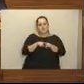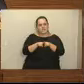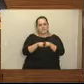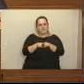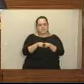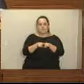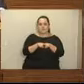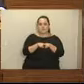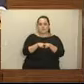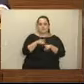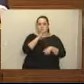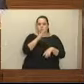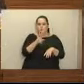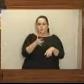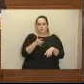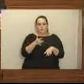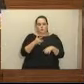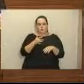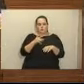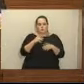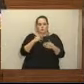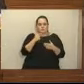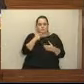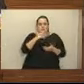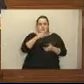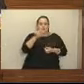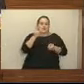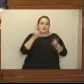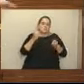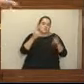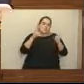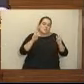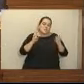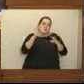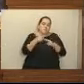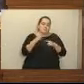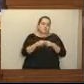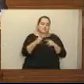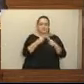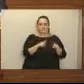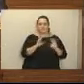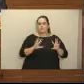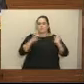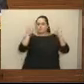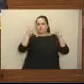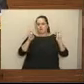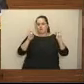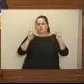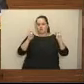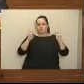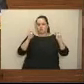vaguedades que confunden el espectáculo con la acción política. Pero en este asunto, vuelvo a decir, de la máxima